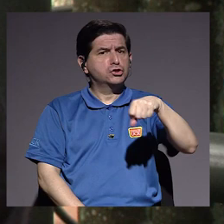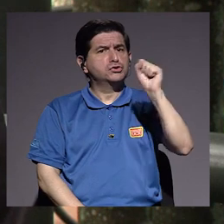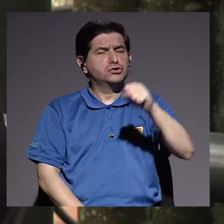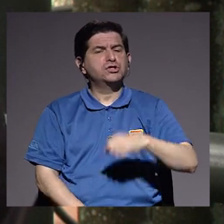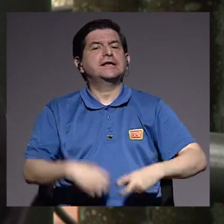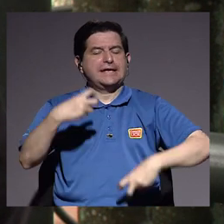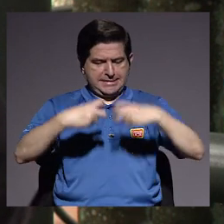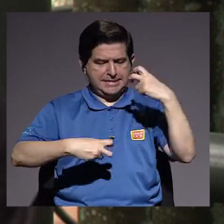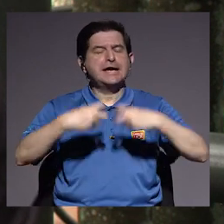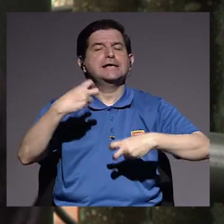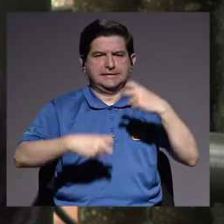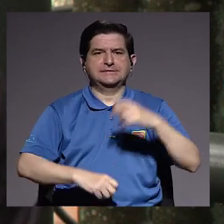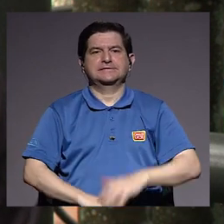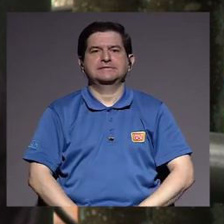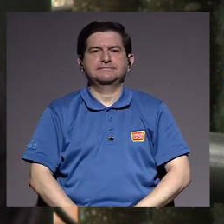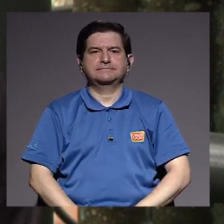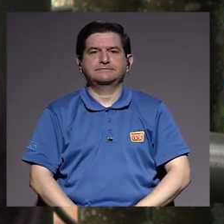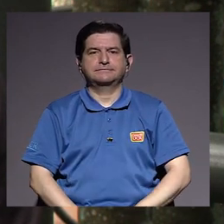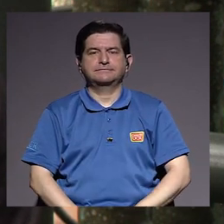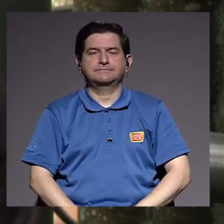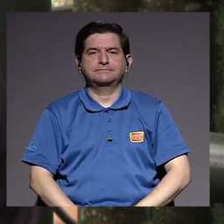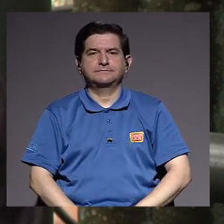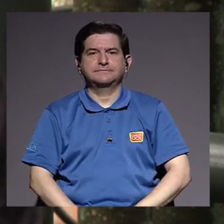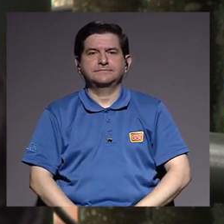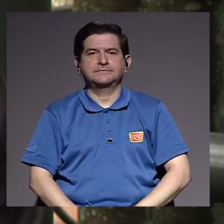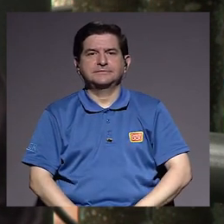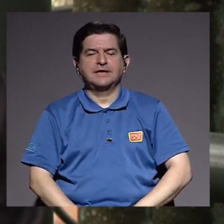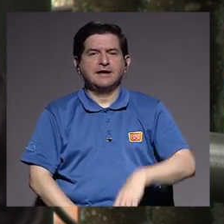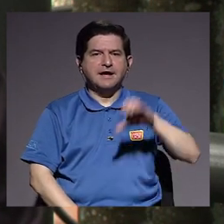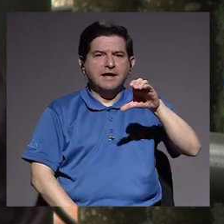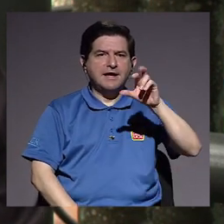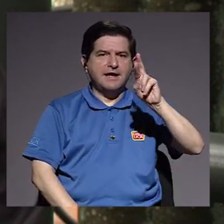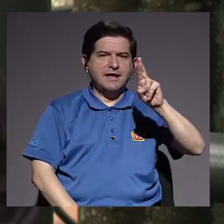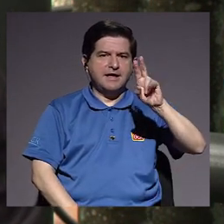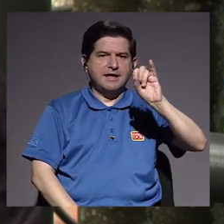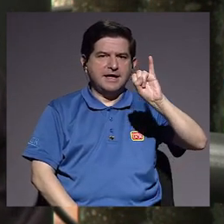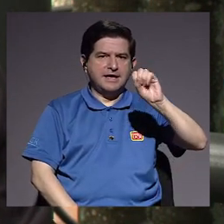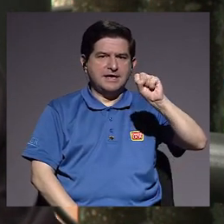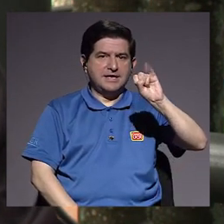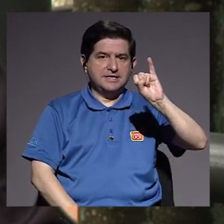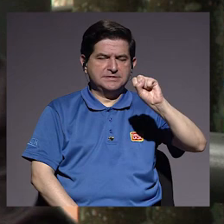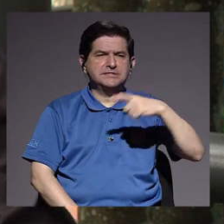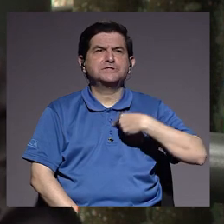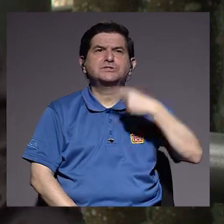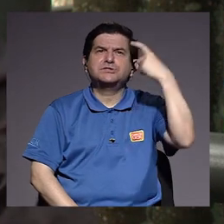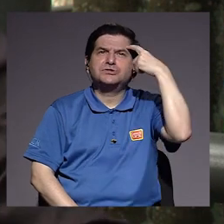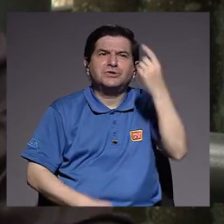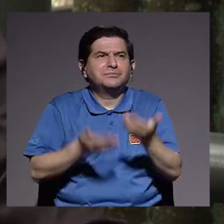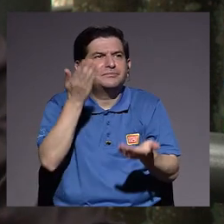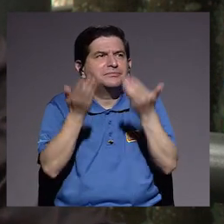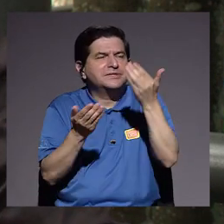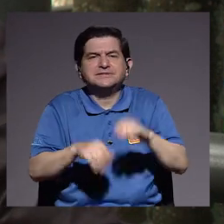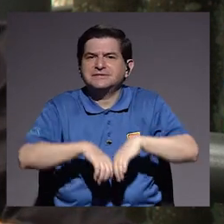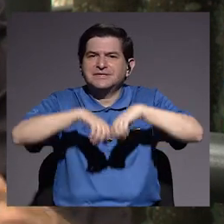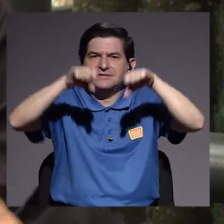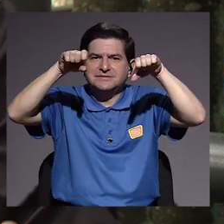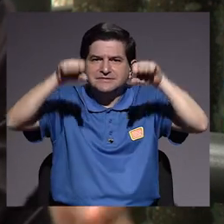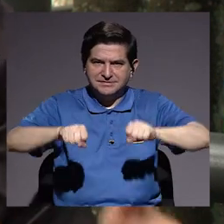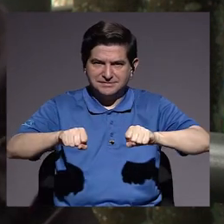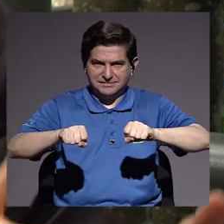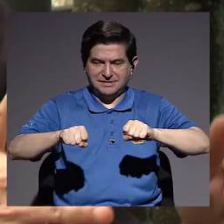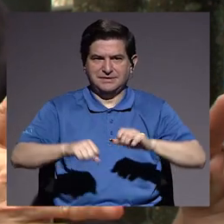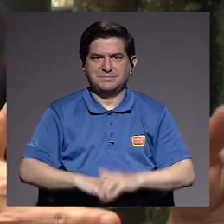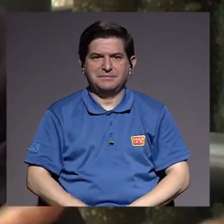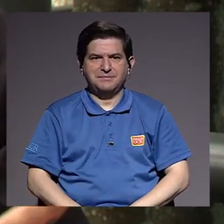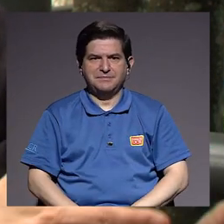¿no? Es una crisis, que es una crisis también que a mí me gusta pensarla más bien como un sistema constituido